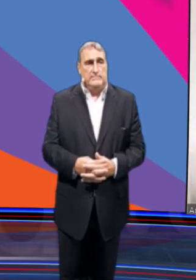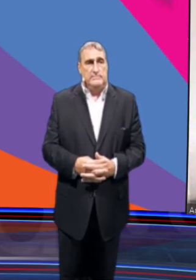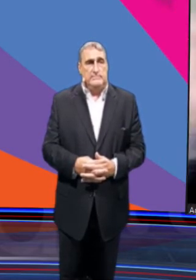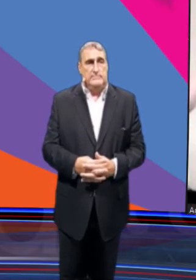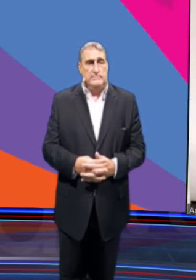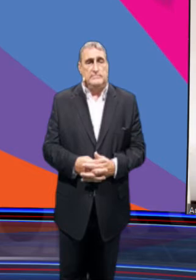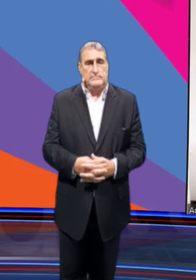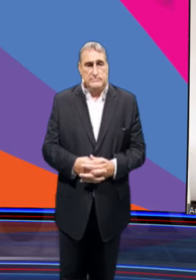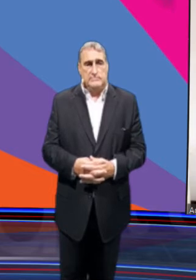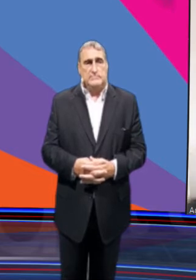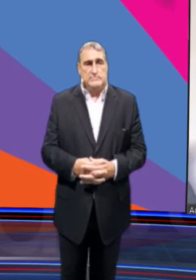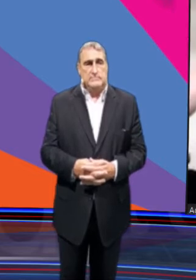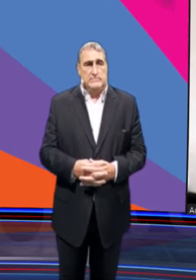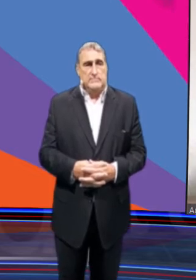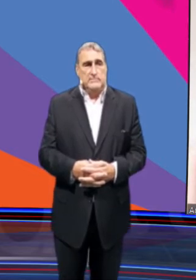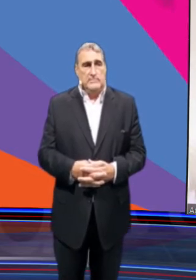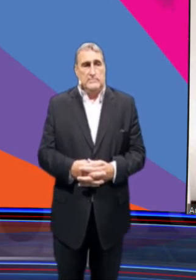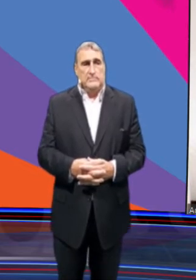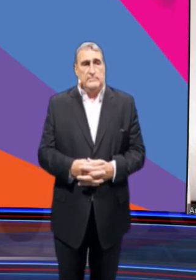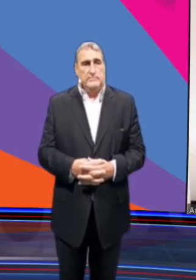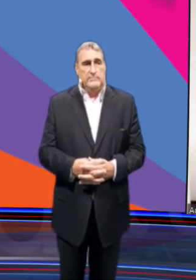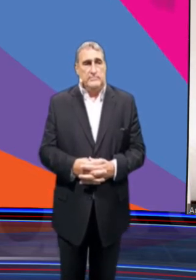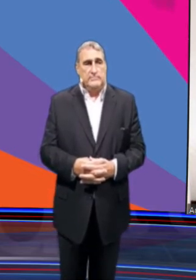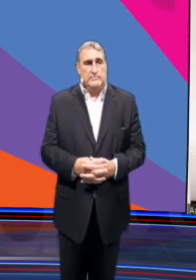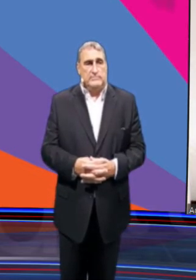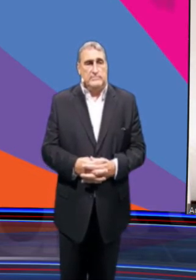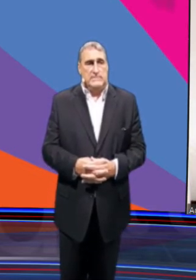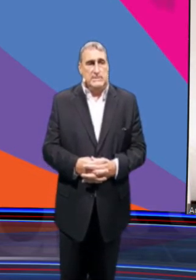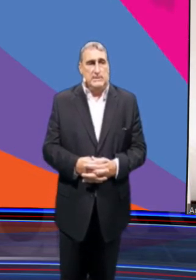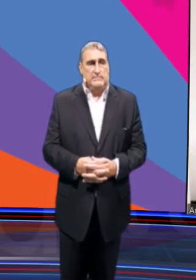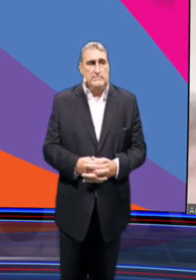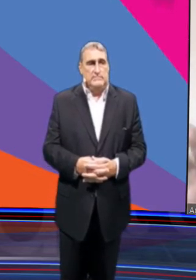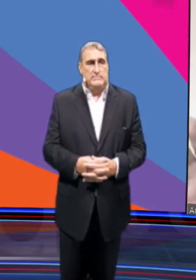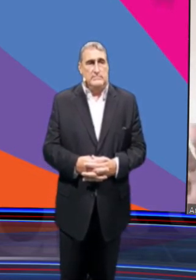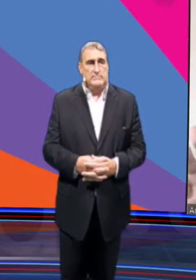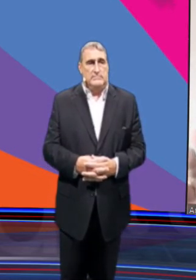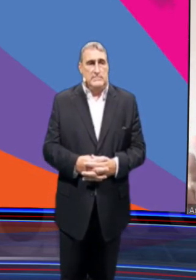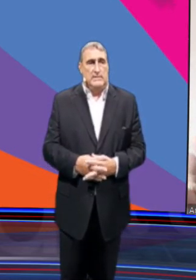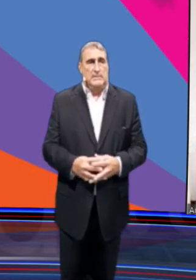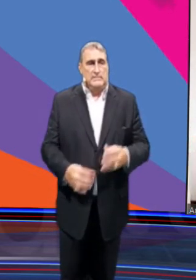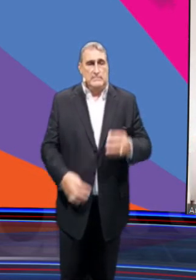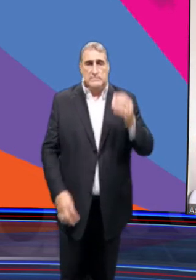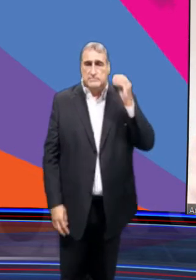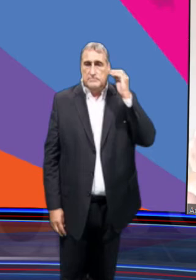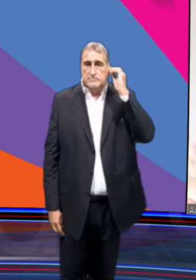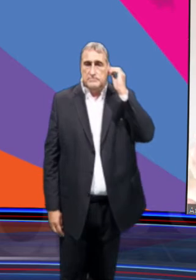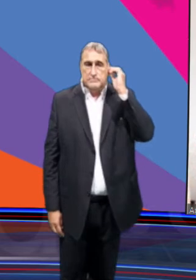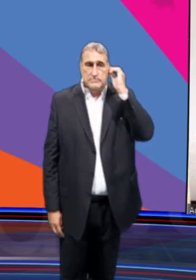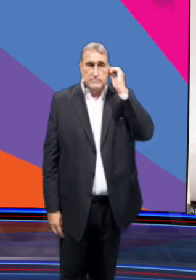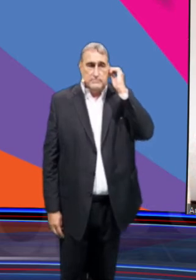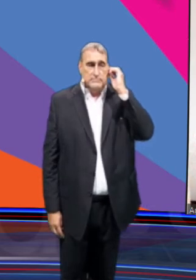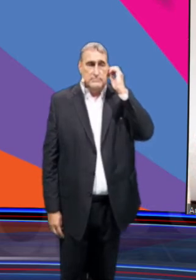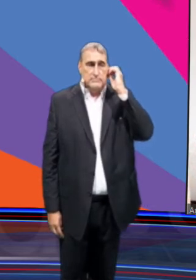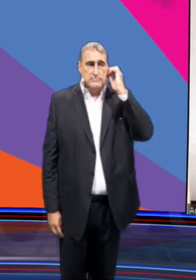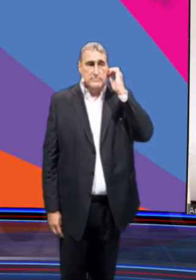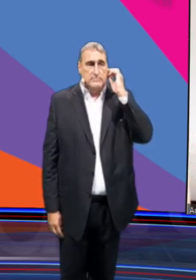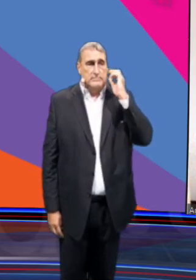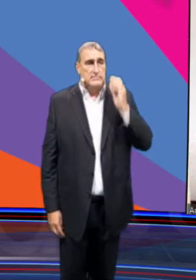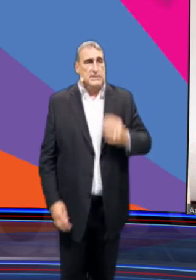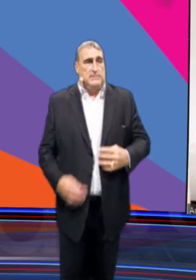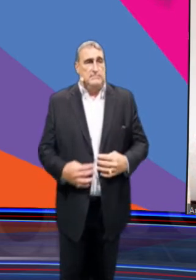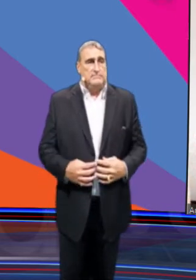provincias, todas tienen tres senadores solamente. No Sí. importa la cantidad. Dos por la mayoría, uno por la